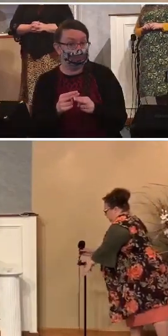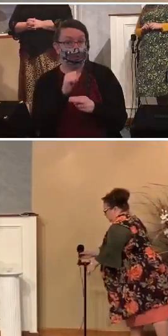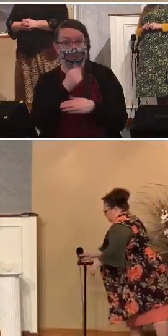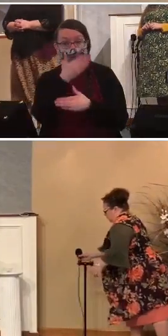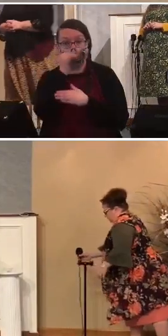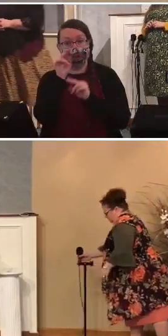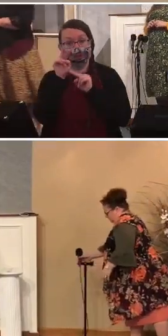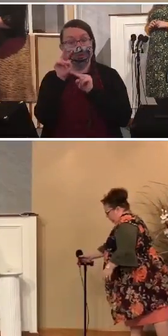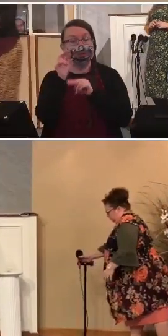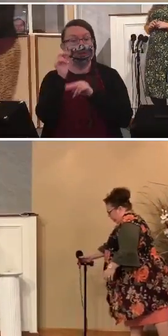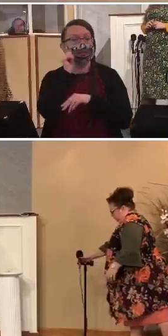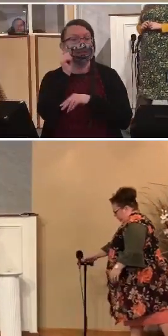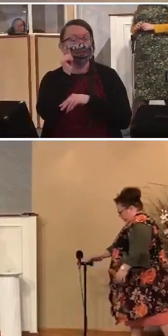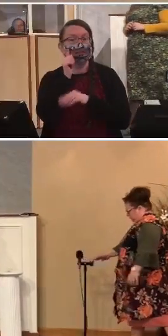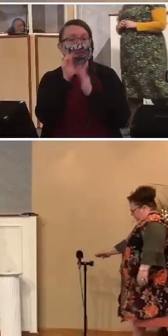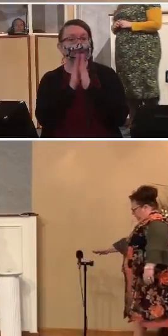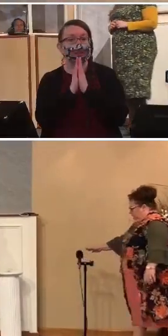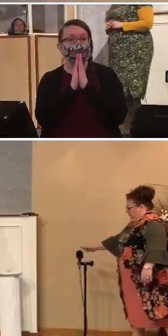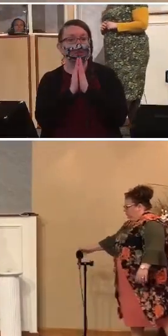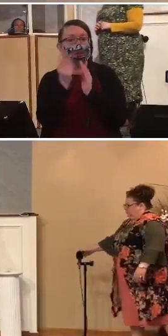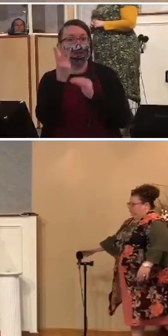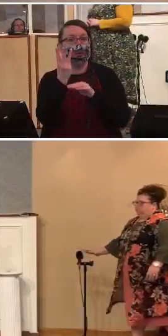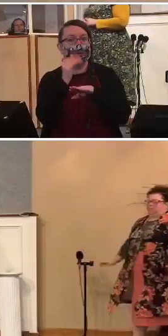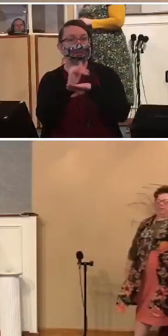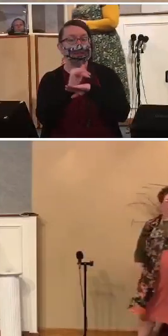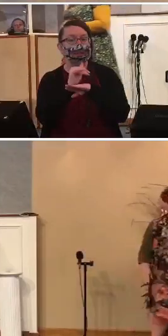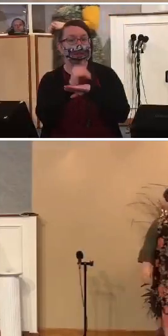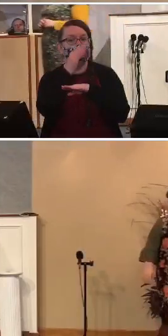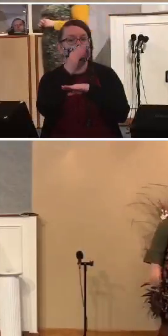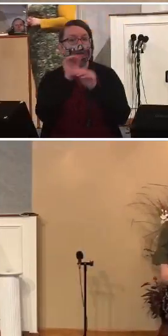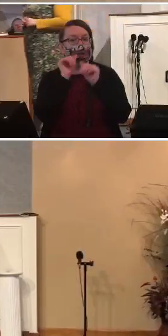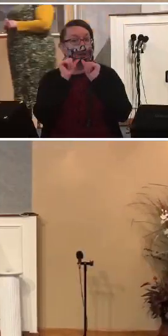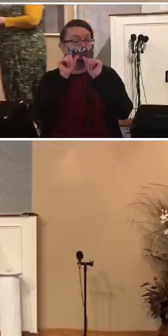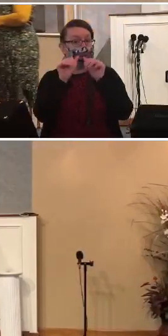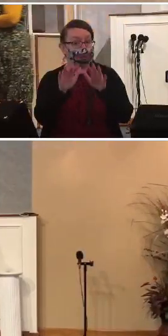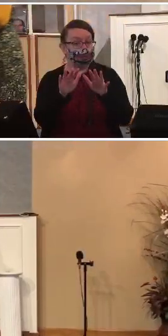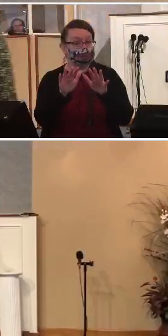los miércoles de la noche. Dios te bendiga.